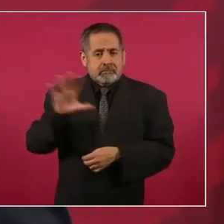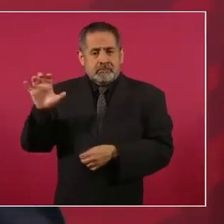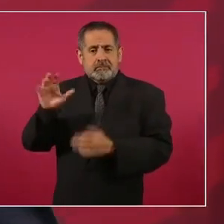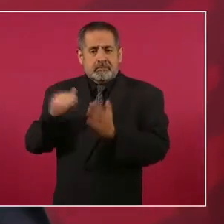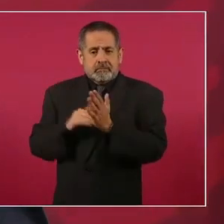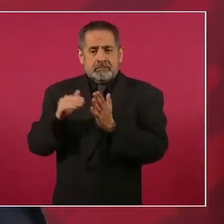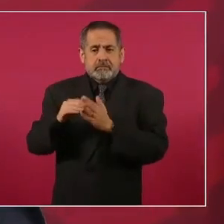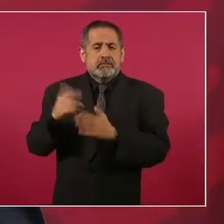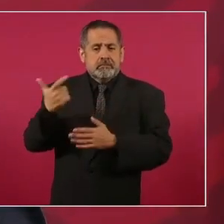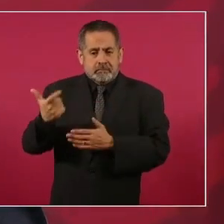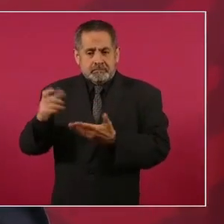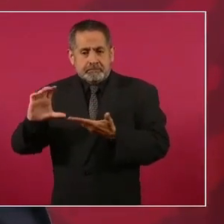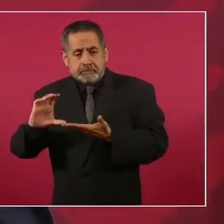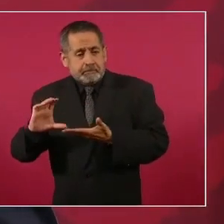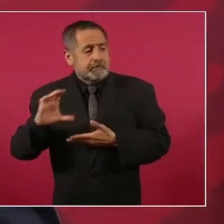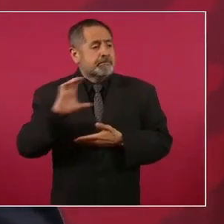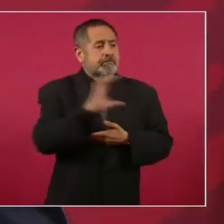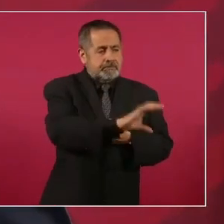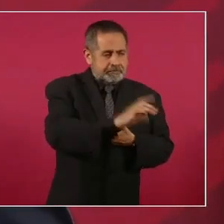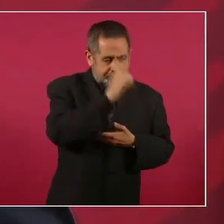500,000,000 de pesos.